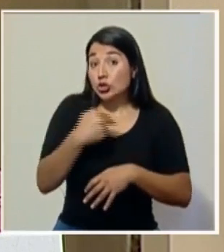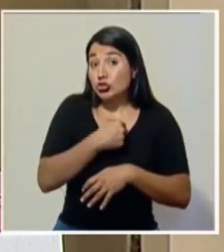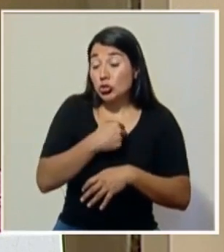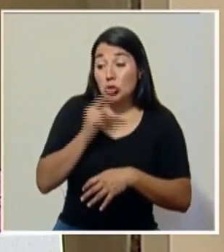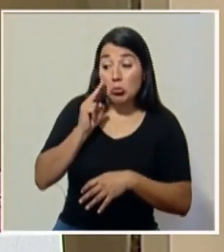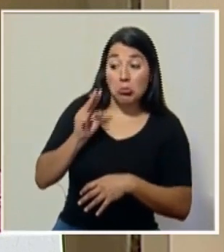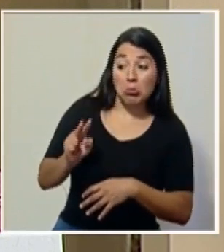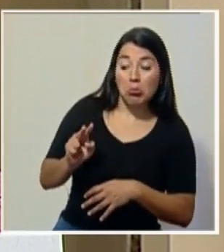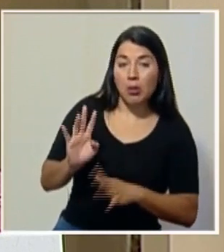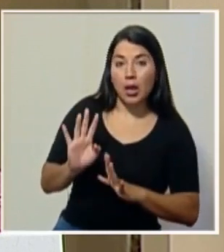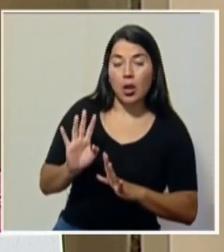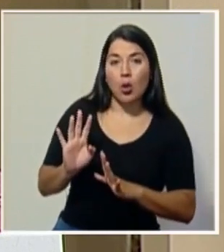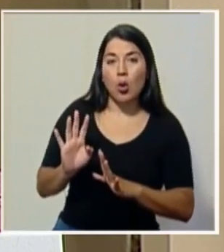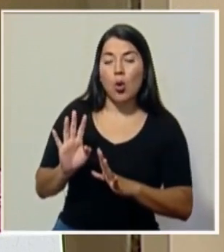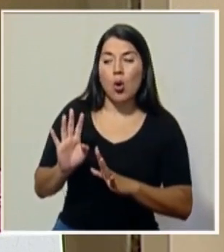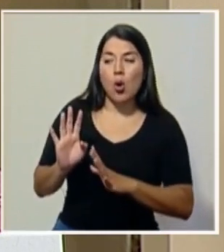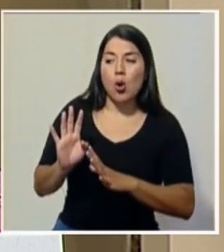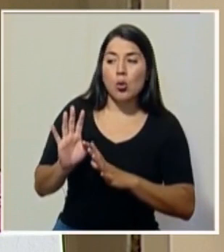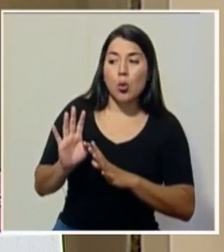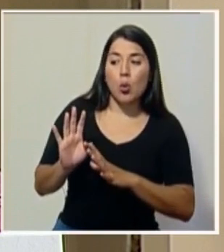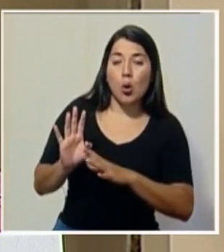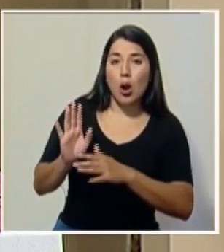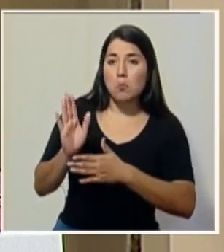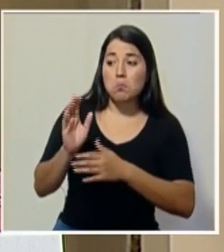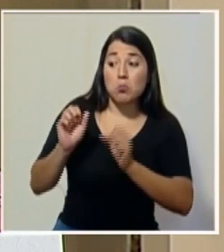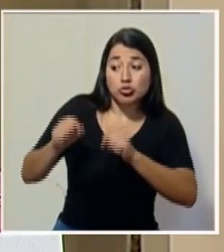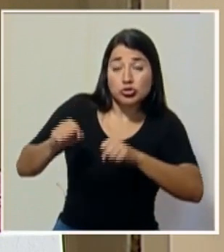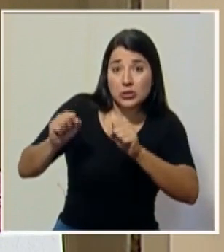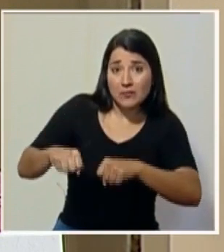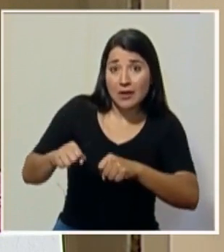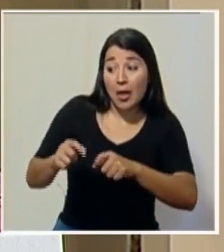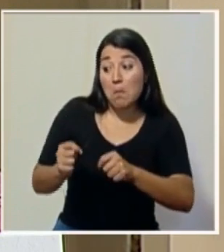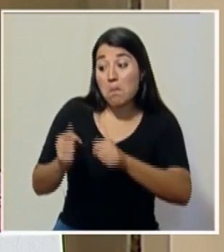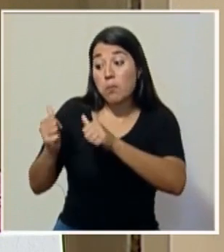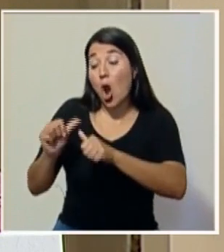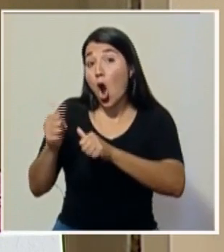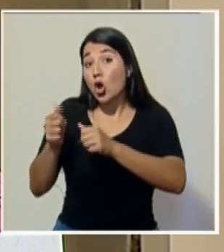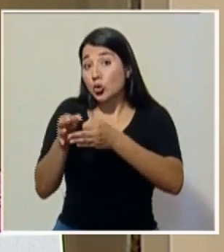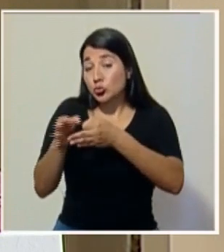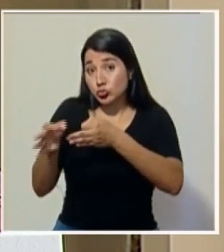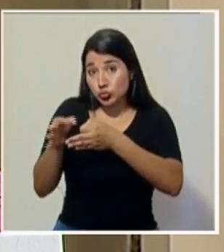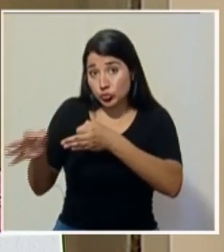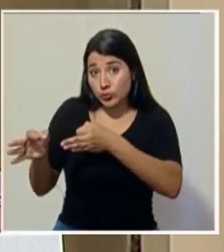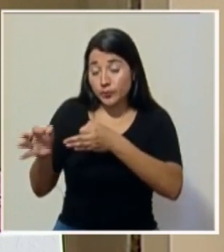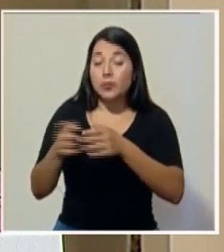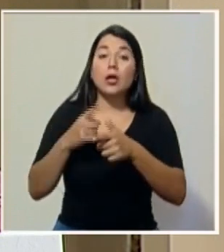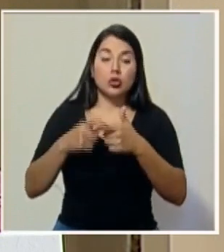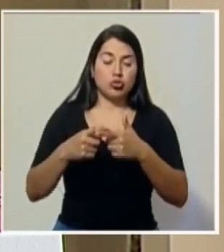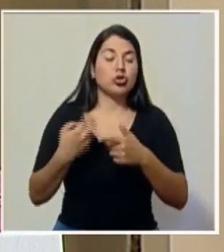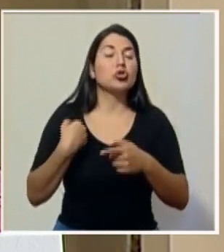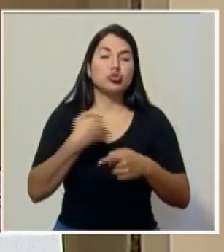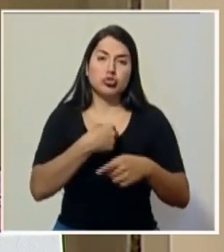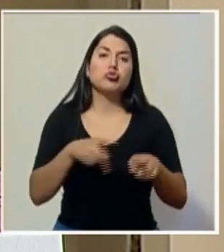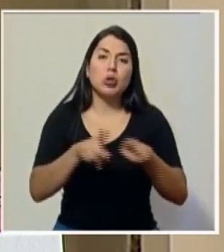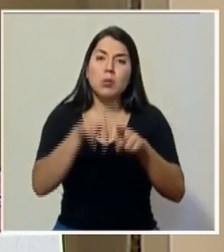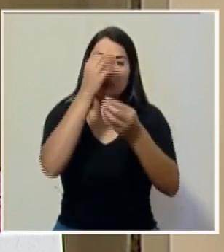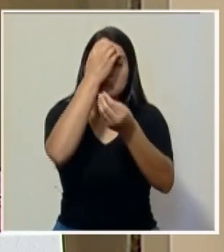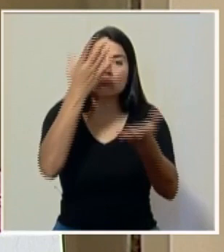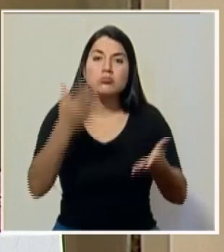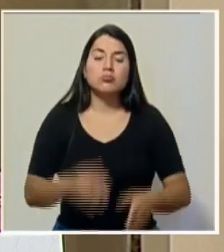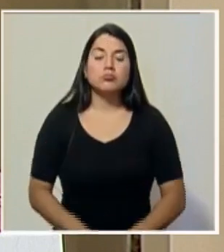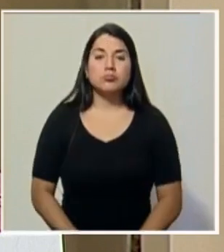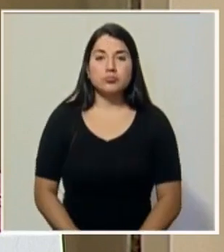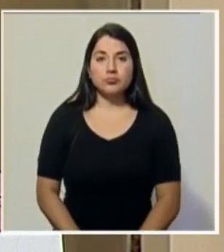de observarse condiciones que nos permitan relajar esa restricción en esos sitios, también se anunciará.